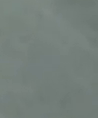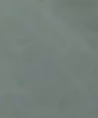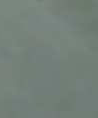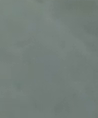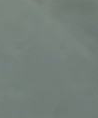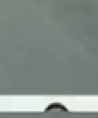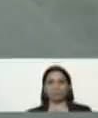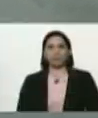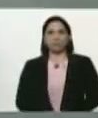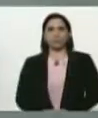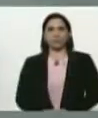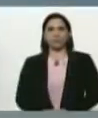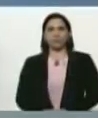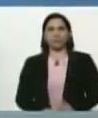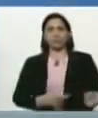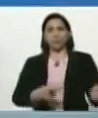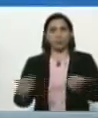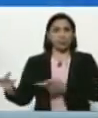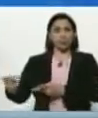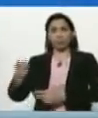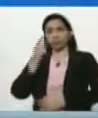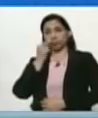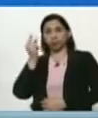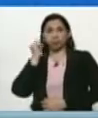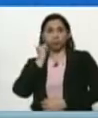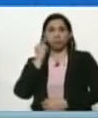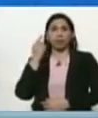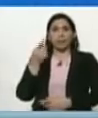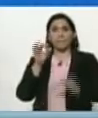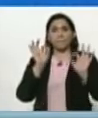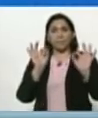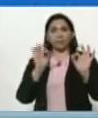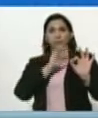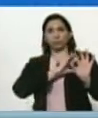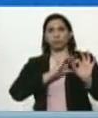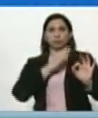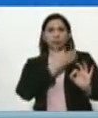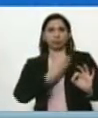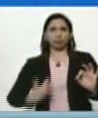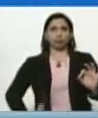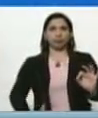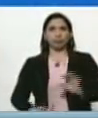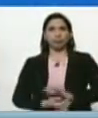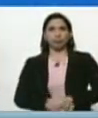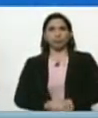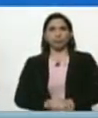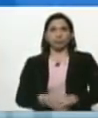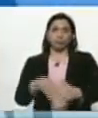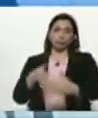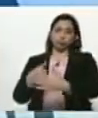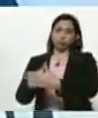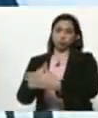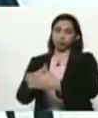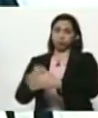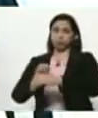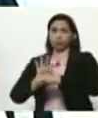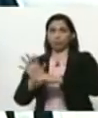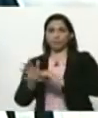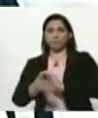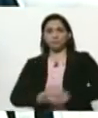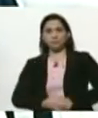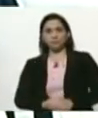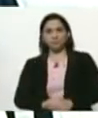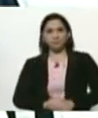tenemos invitados e invitadas muy especiales a la comisión presidencial contra el coronavirus